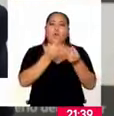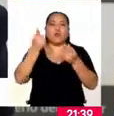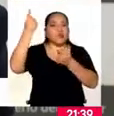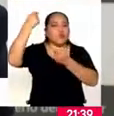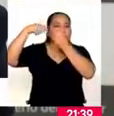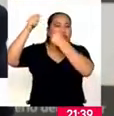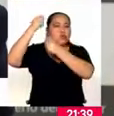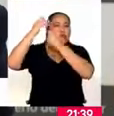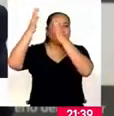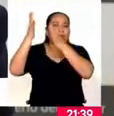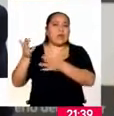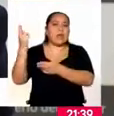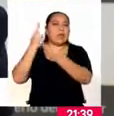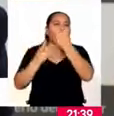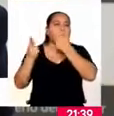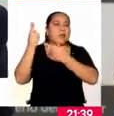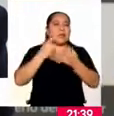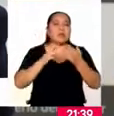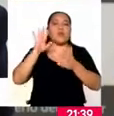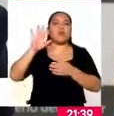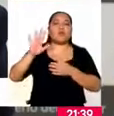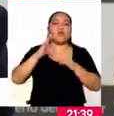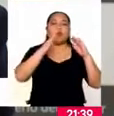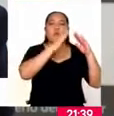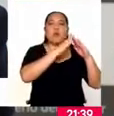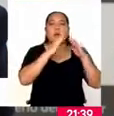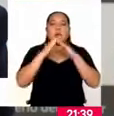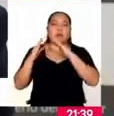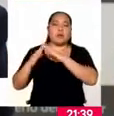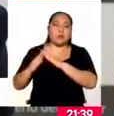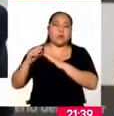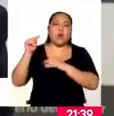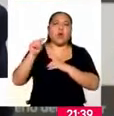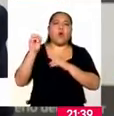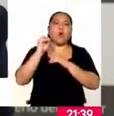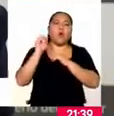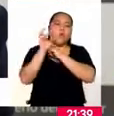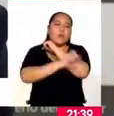puedan retornar a sus ciudades o países de origen.